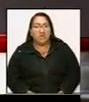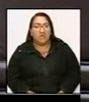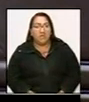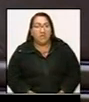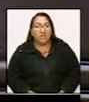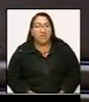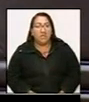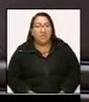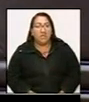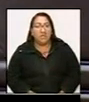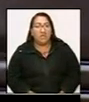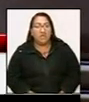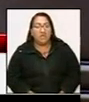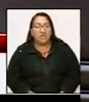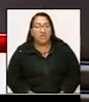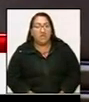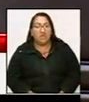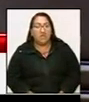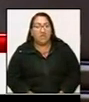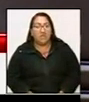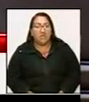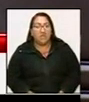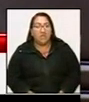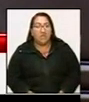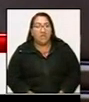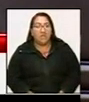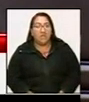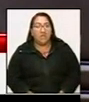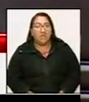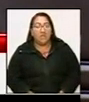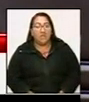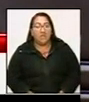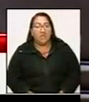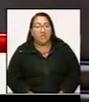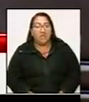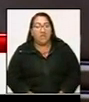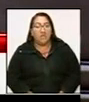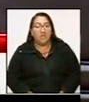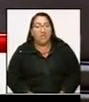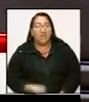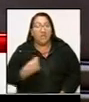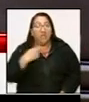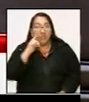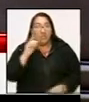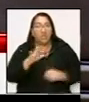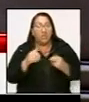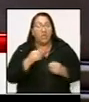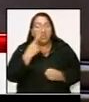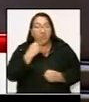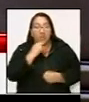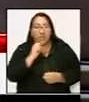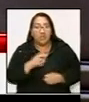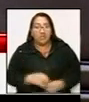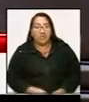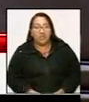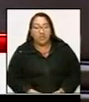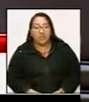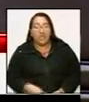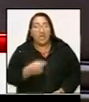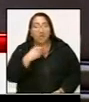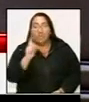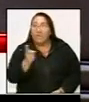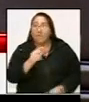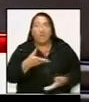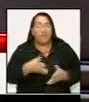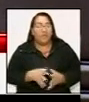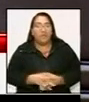recordar que Simone de Beauvoir, la mujer fundadora de la teoría de género, dice que la mujer no